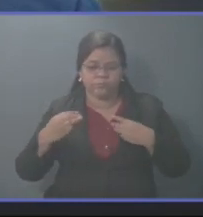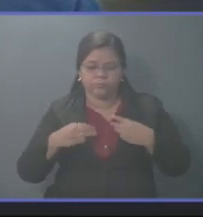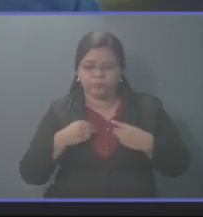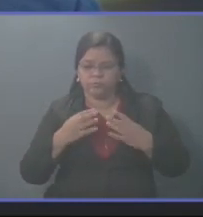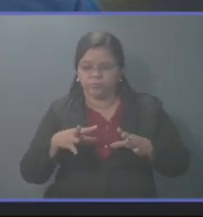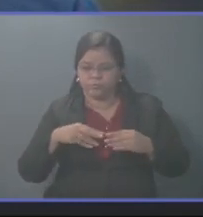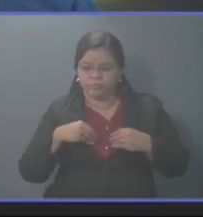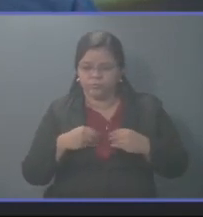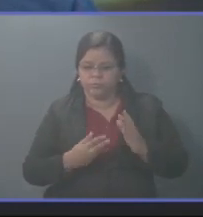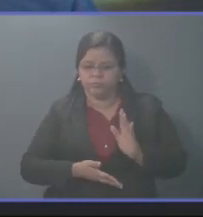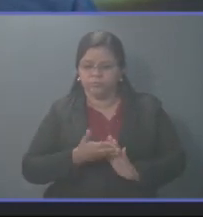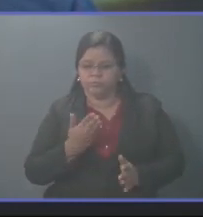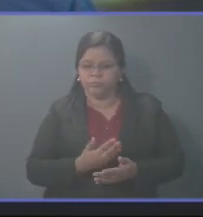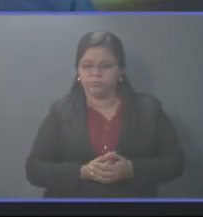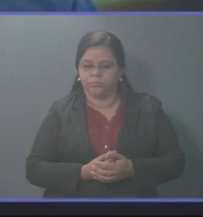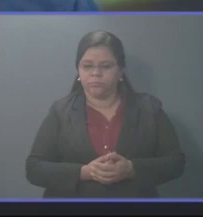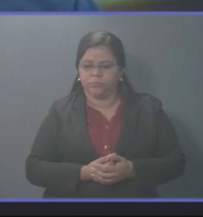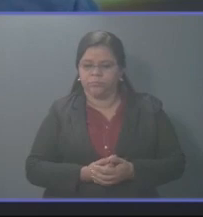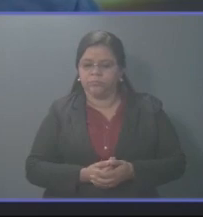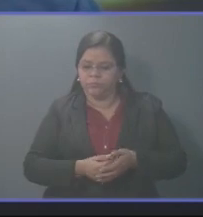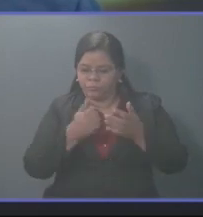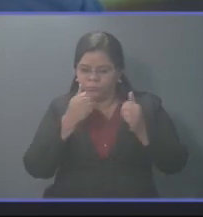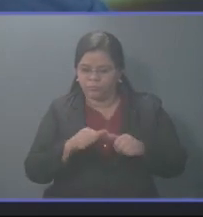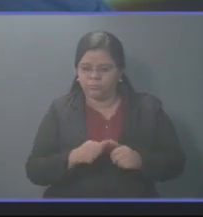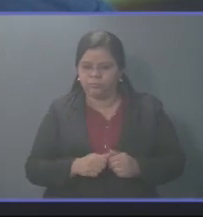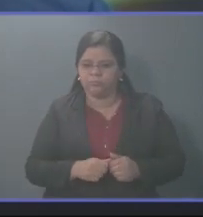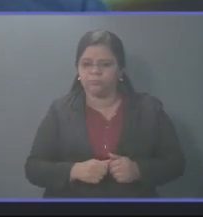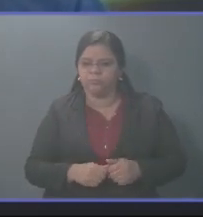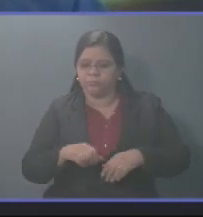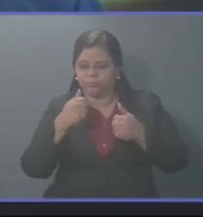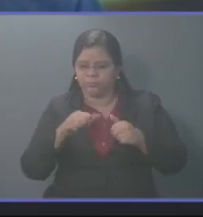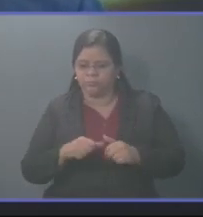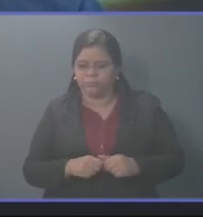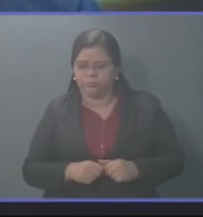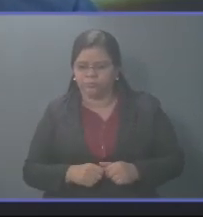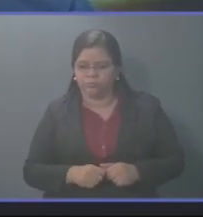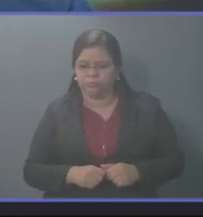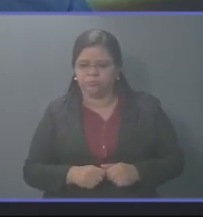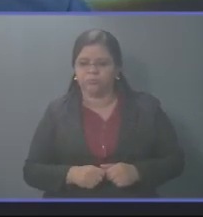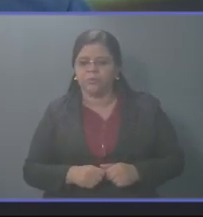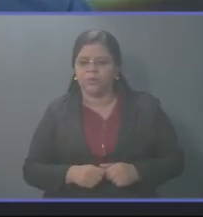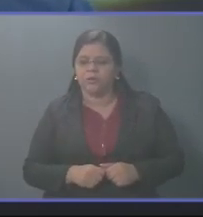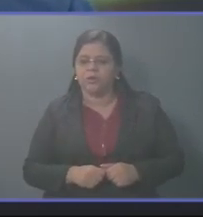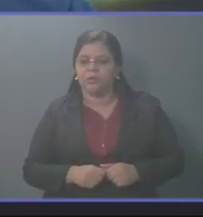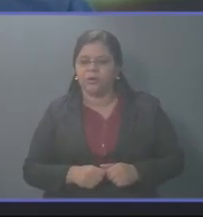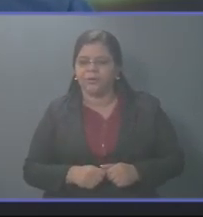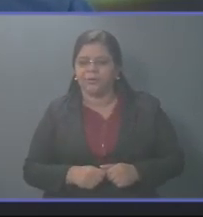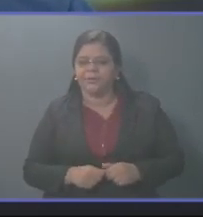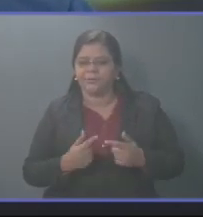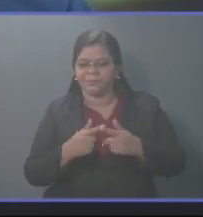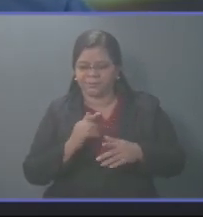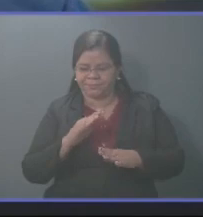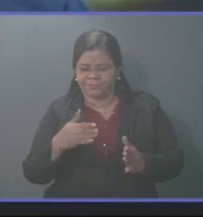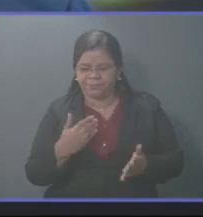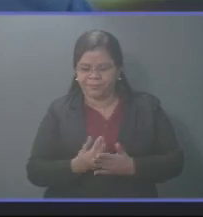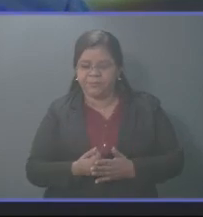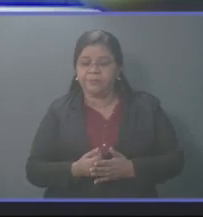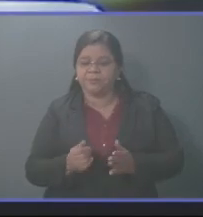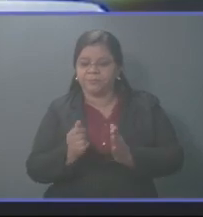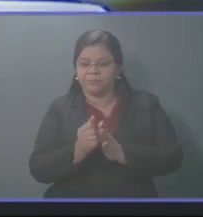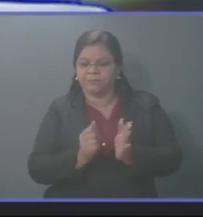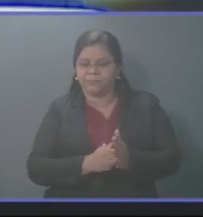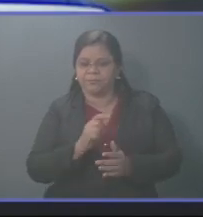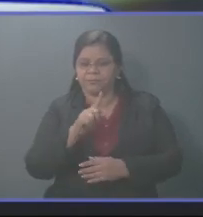admitirá recurso de revocatoria, la cual se tramitará de acuerdo a las reglas del derecho común. Inicio del procedimiento.